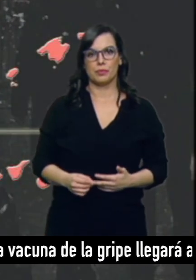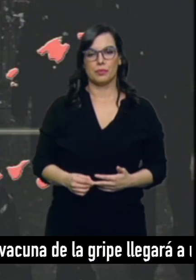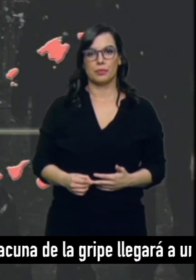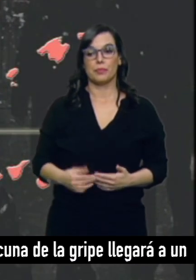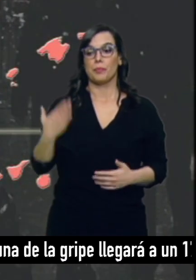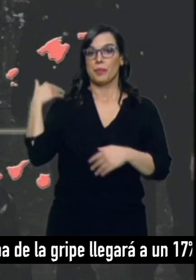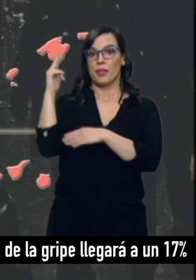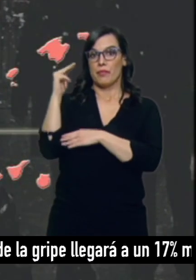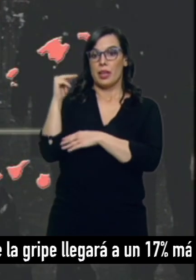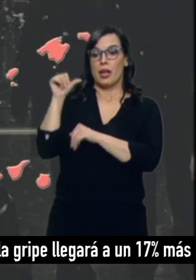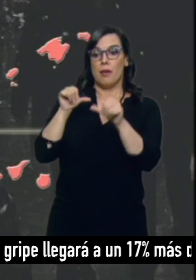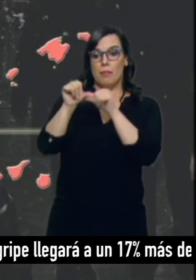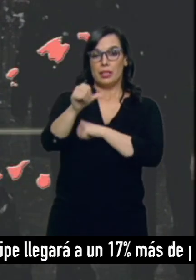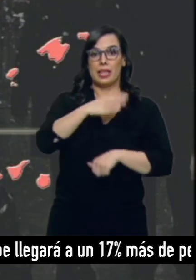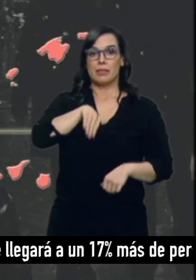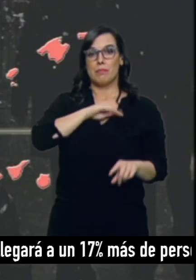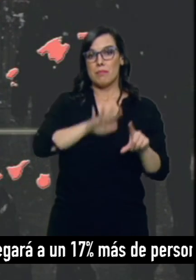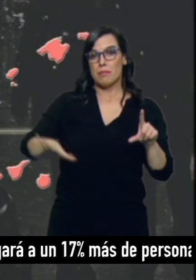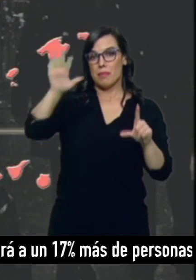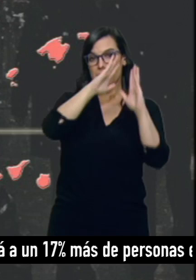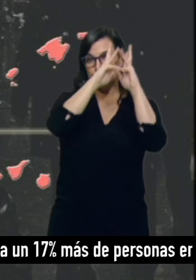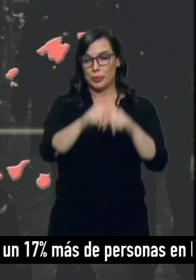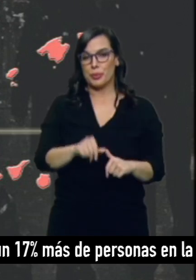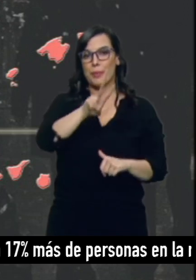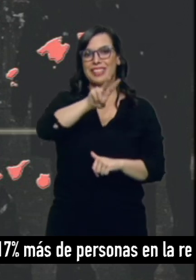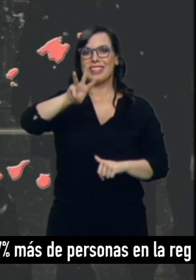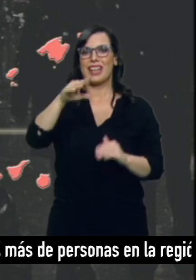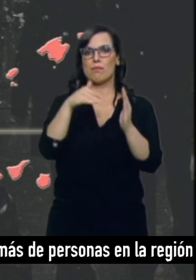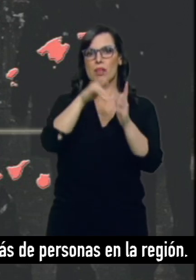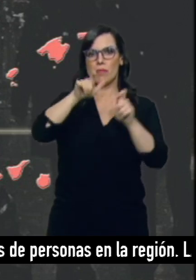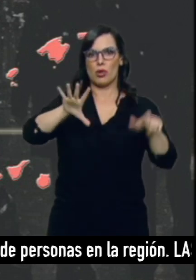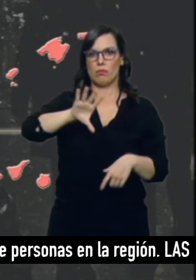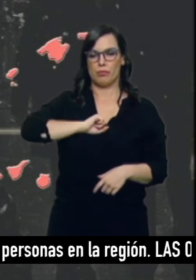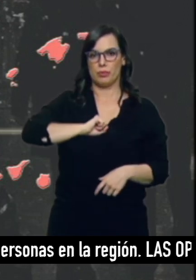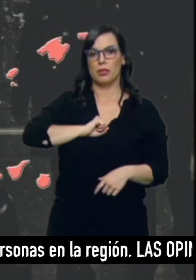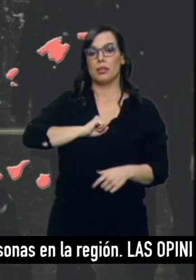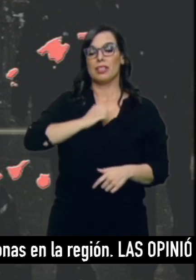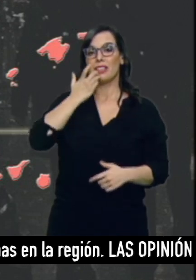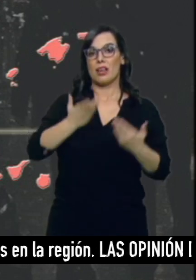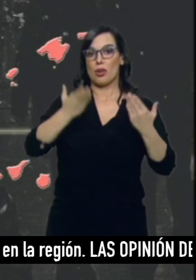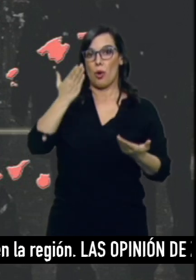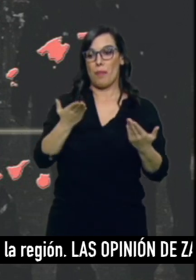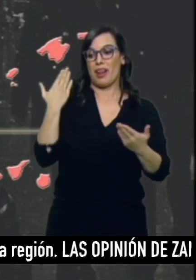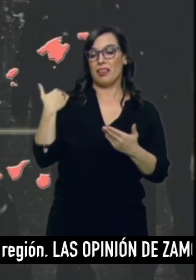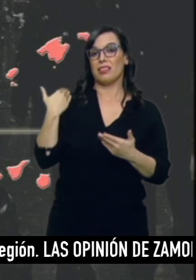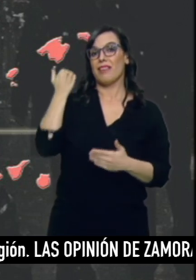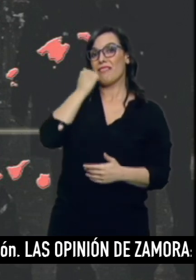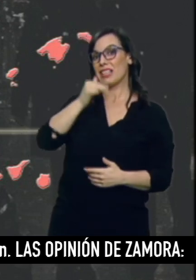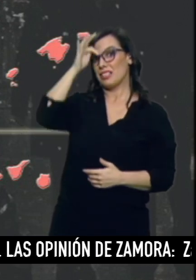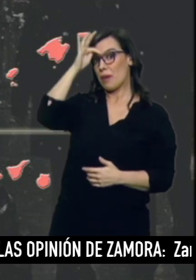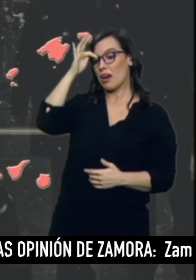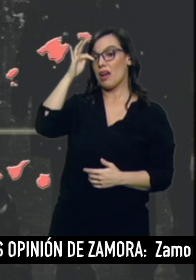Desde el viernes en España se han registrado más de 23.000 casos. Ha descendido levemente con respecto a los anteriores fines de